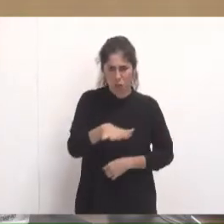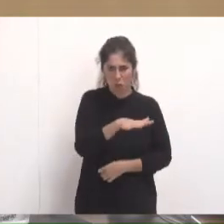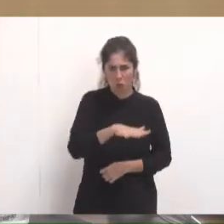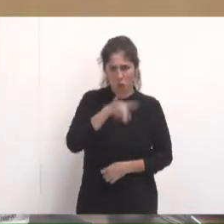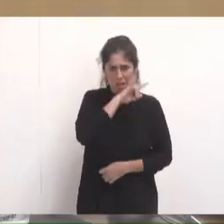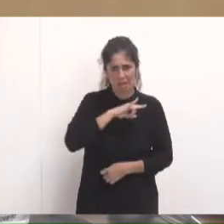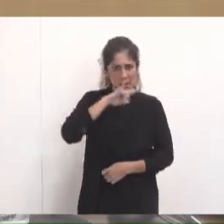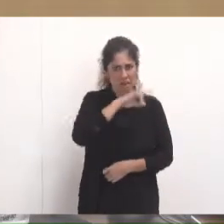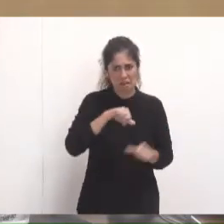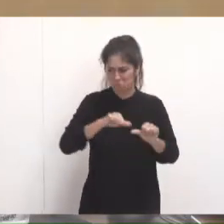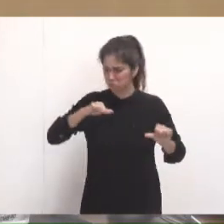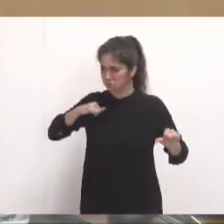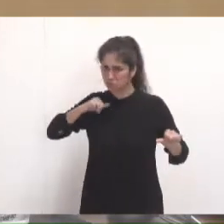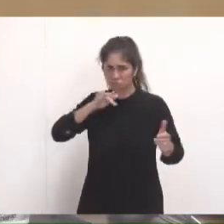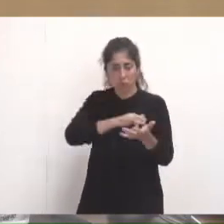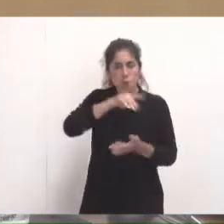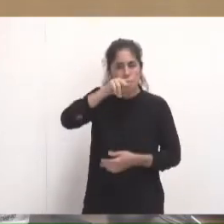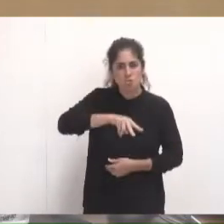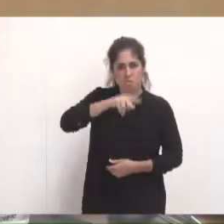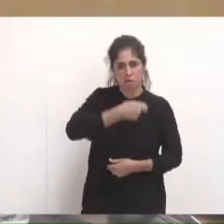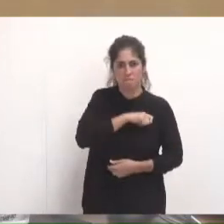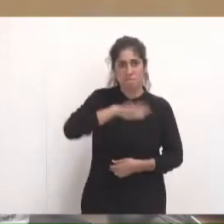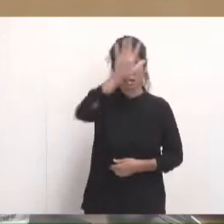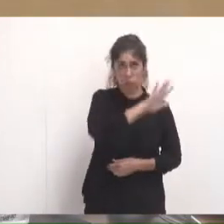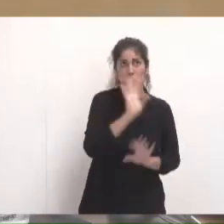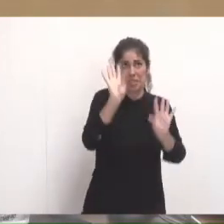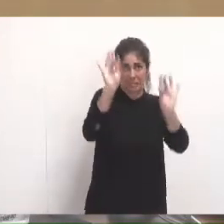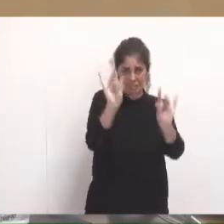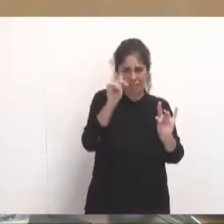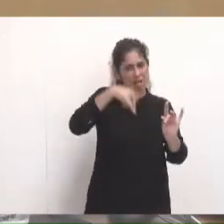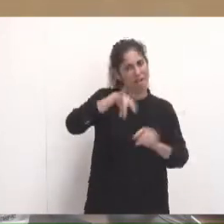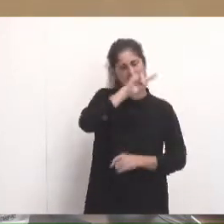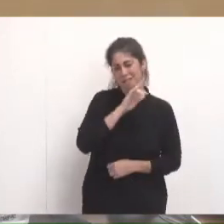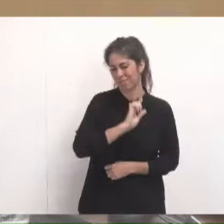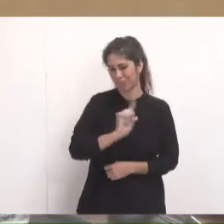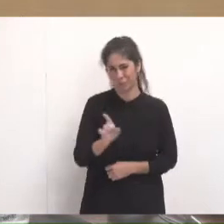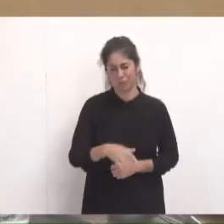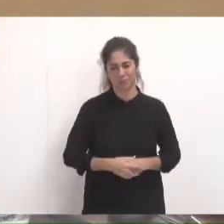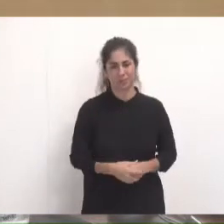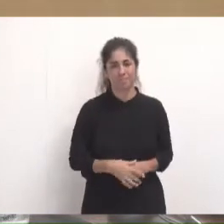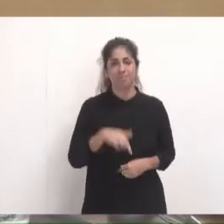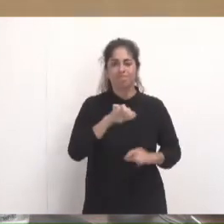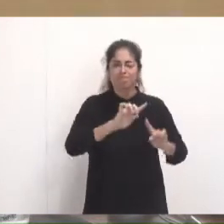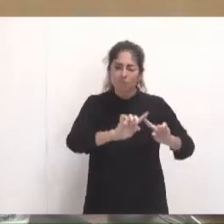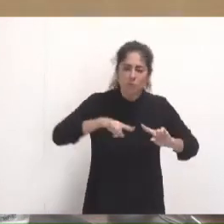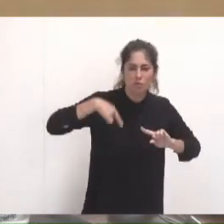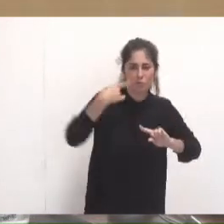en el territorio canario. Sí en la península, pero no en Canarias. Y eso, bueno, pues ha hecho